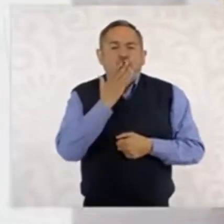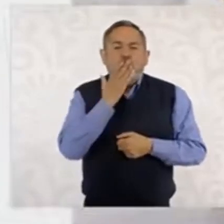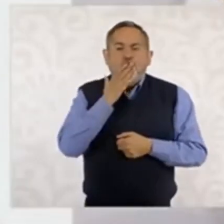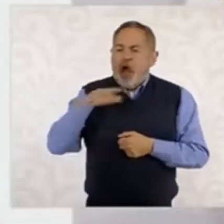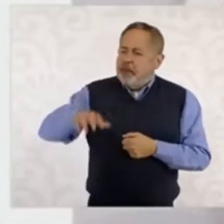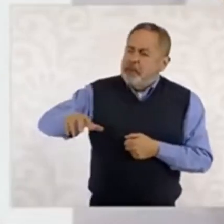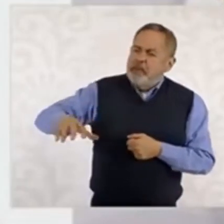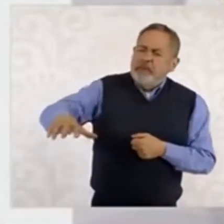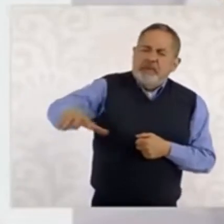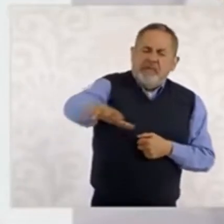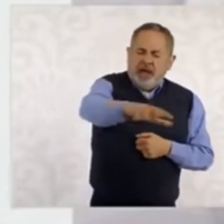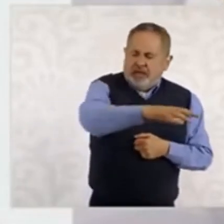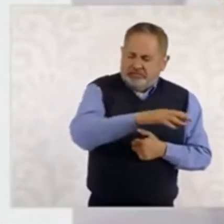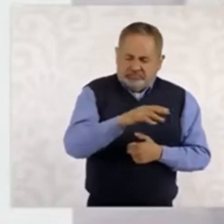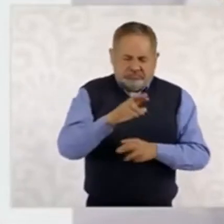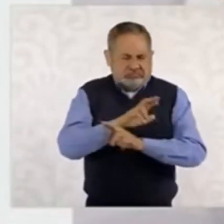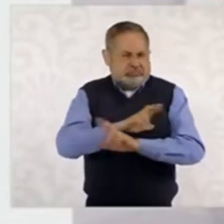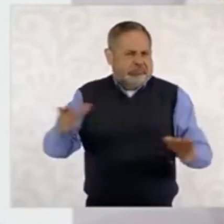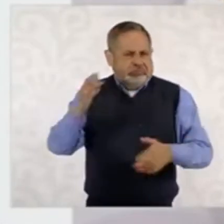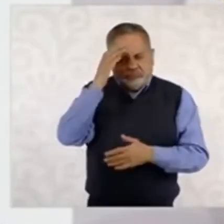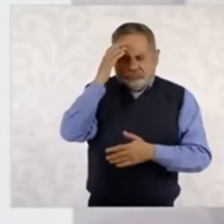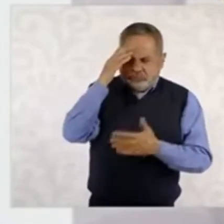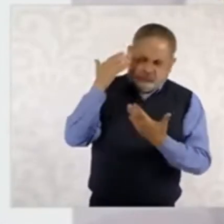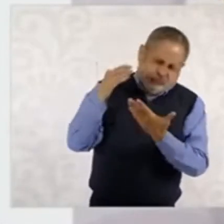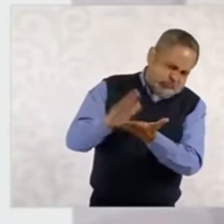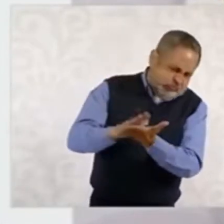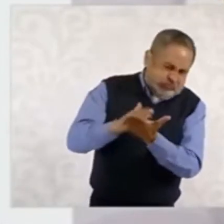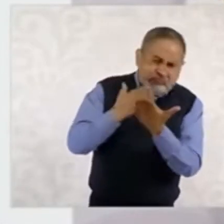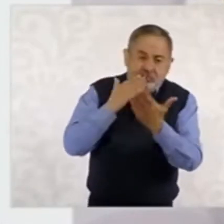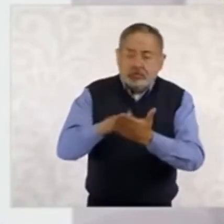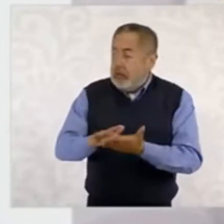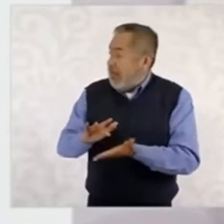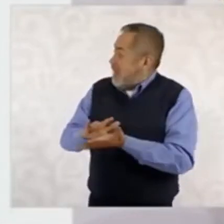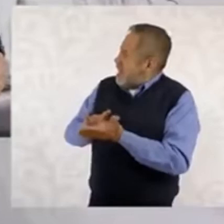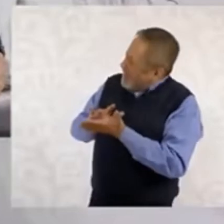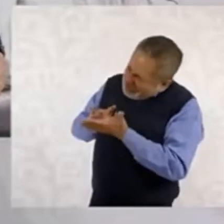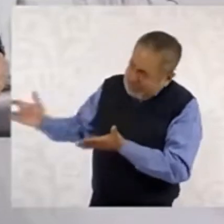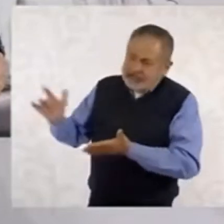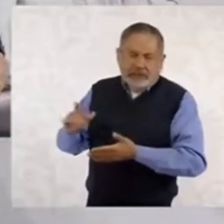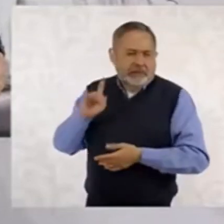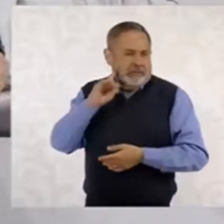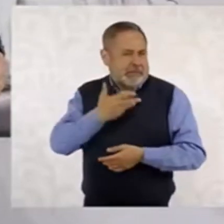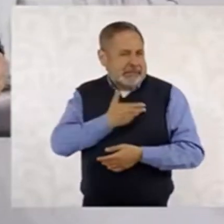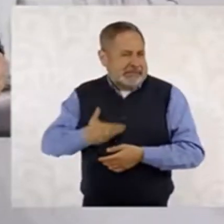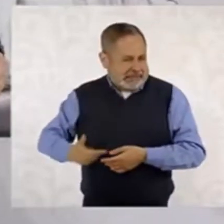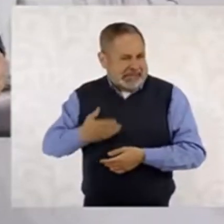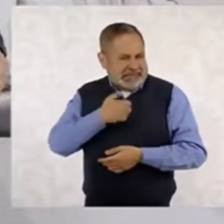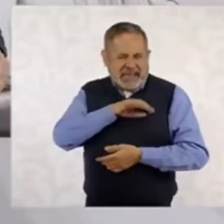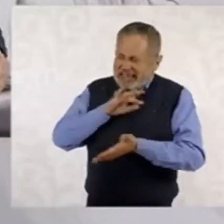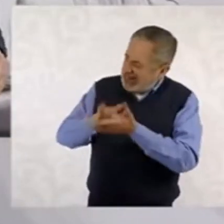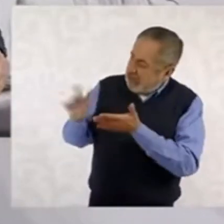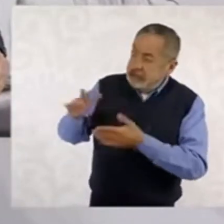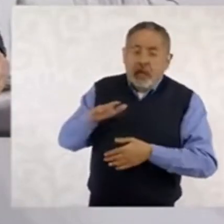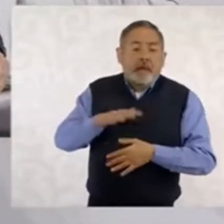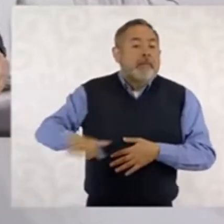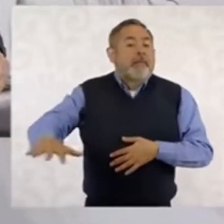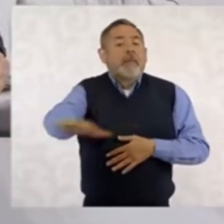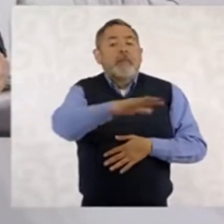por ello expresarle a usted, señora presidenta, la gratitud y el reconocimiento del pueblo de